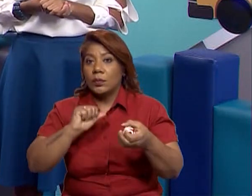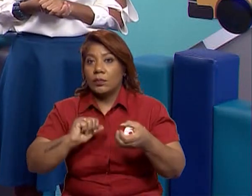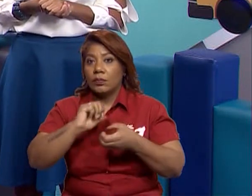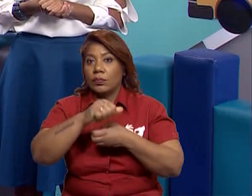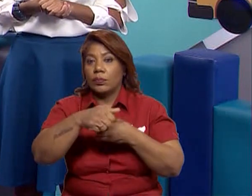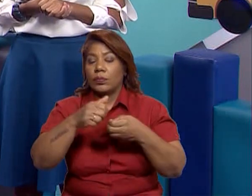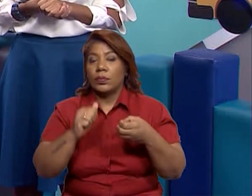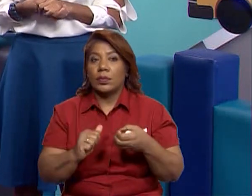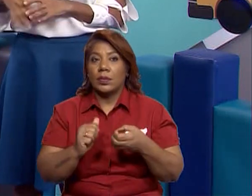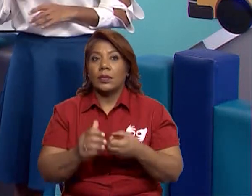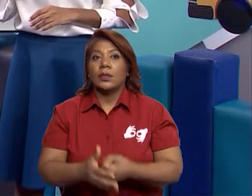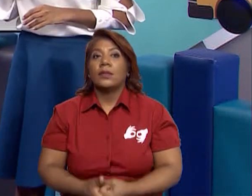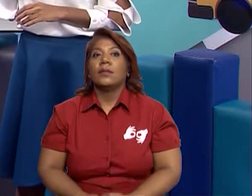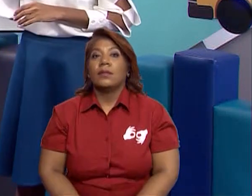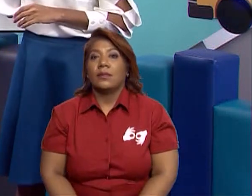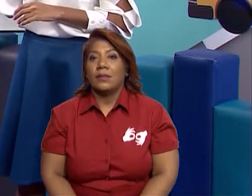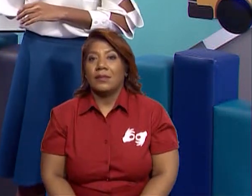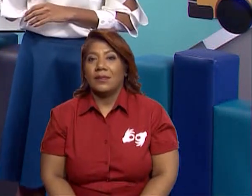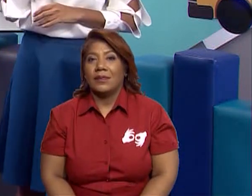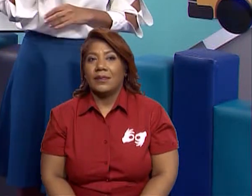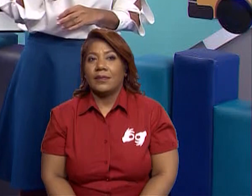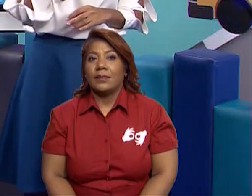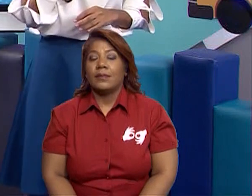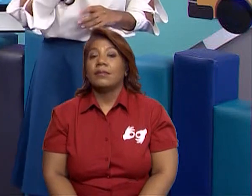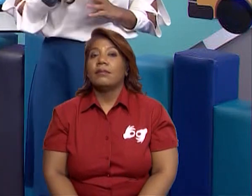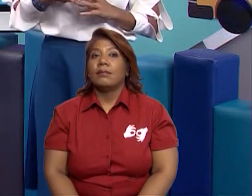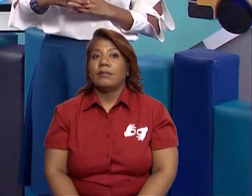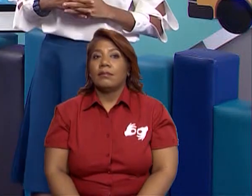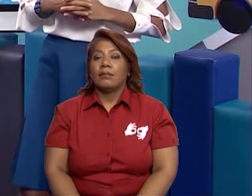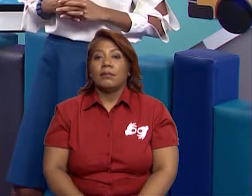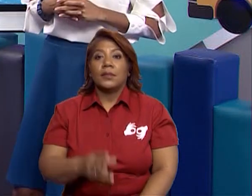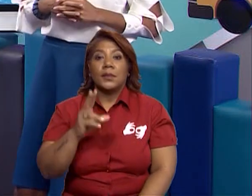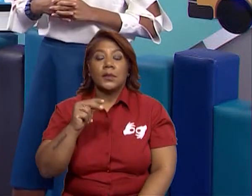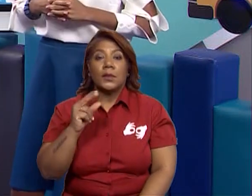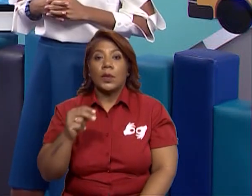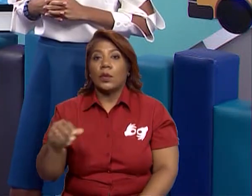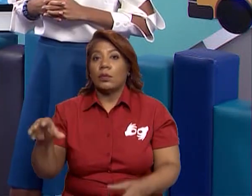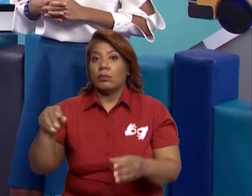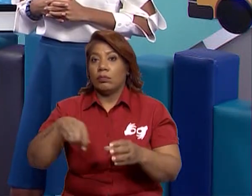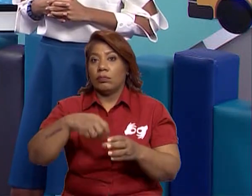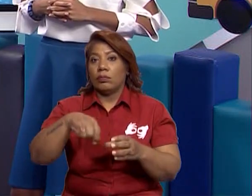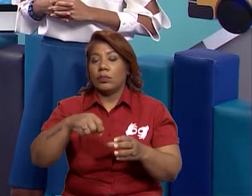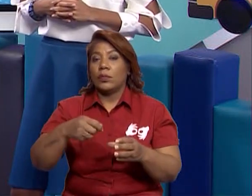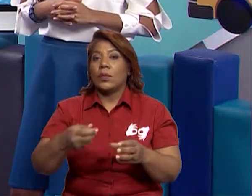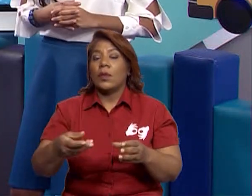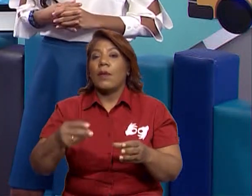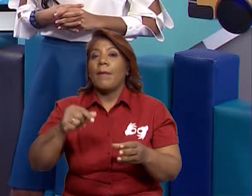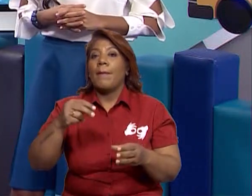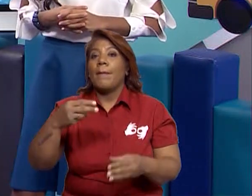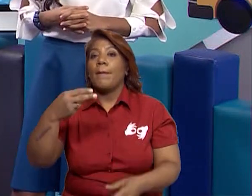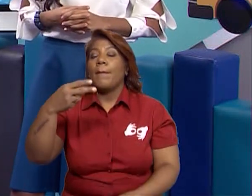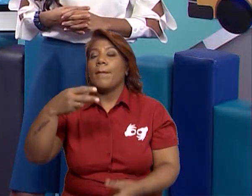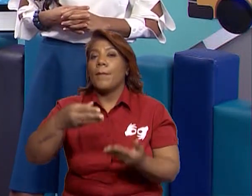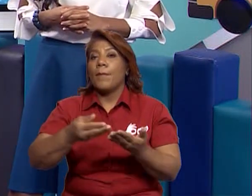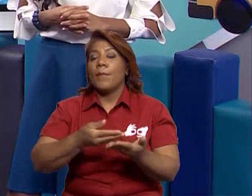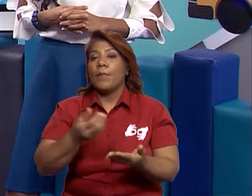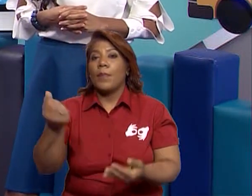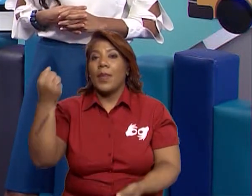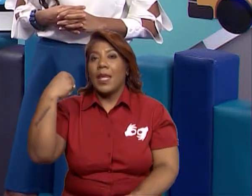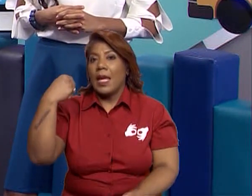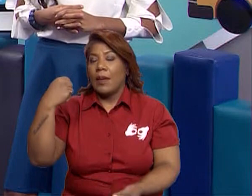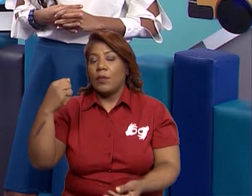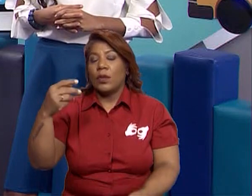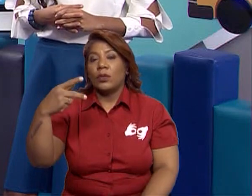al dulce de guineo, ¿ya? ¿Qué le vamos a poner, al dulce de guineo no le voy a echar el polvito de hornear. Uy. Pregunto